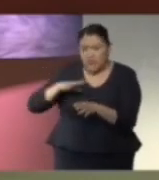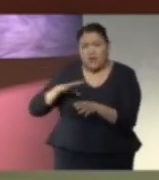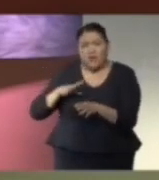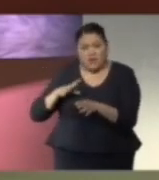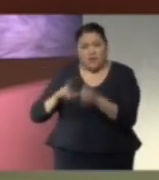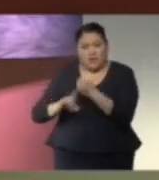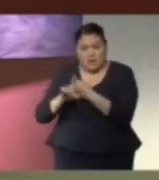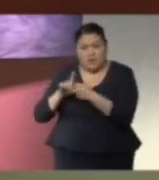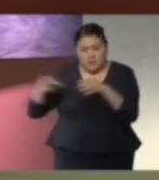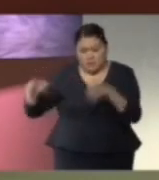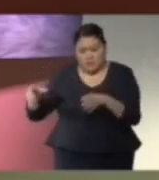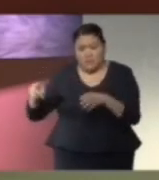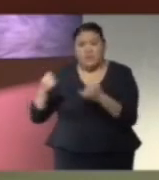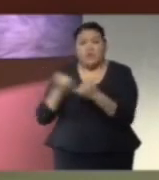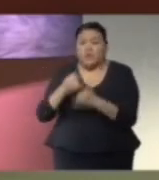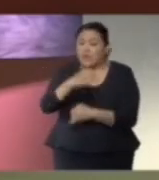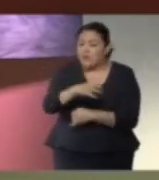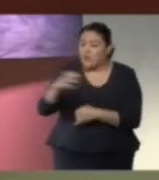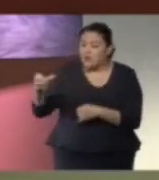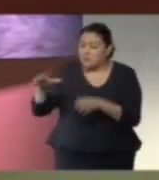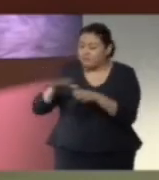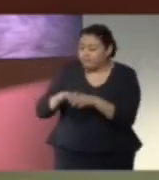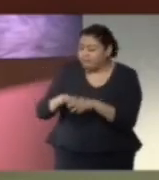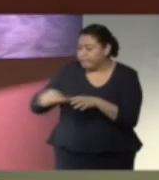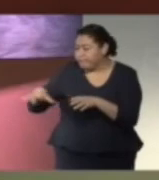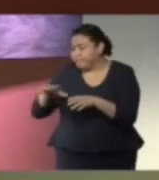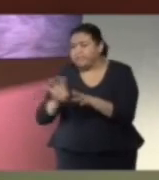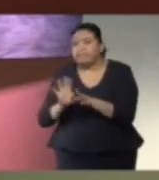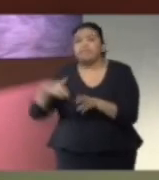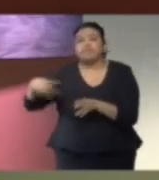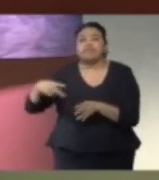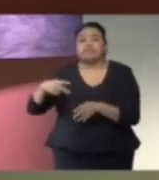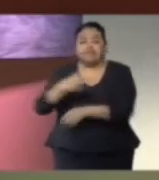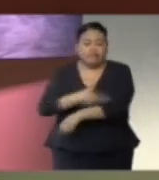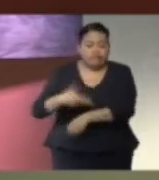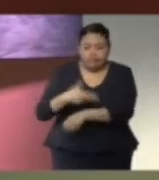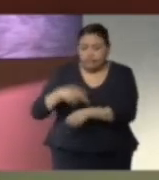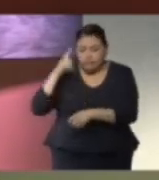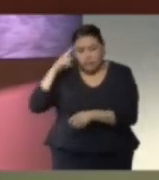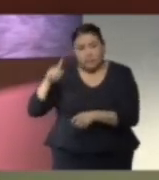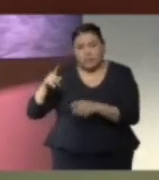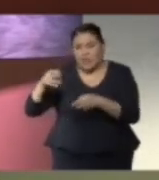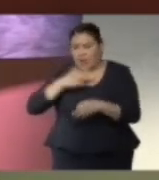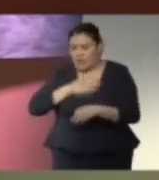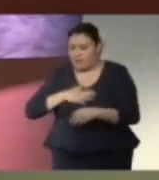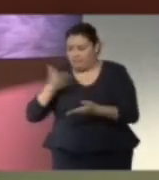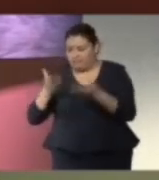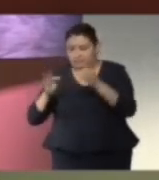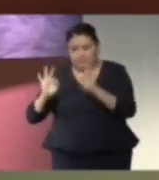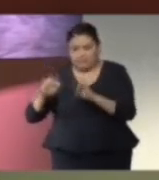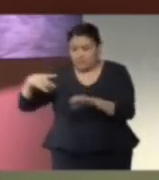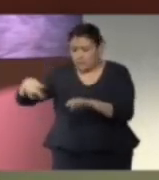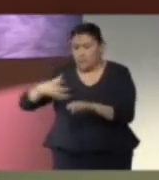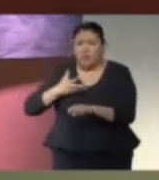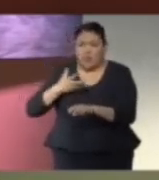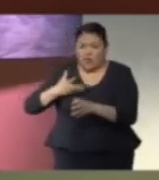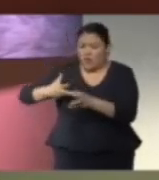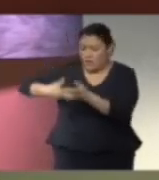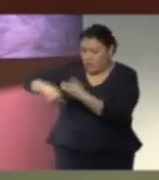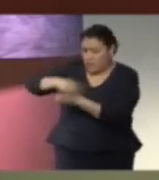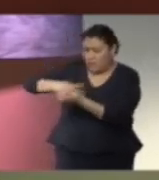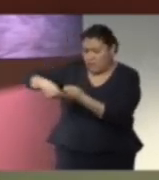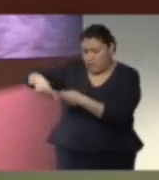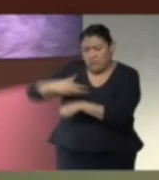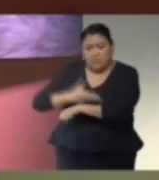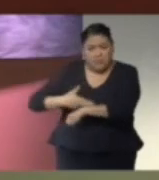de los pueblos campesinos, y cómo a través de una historia larga pues han venido autorregulándose y generando una